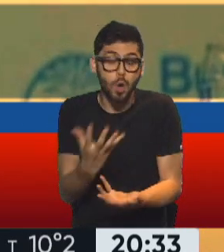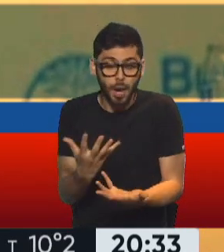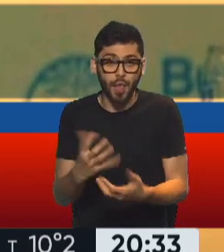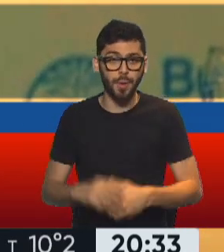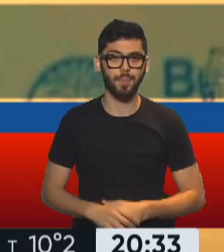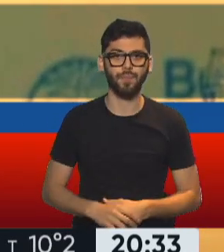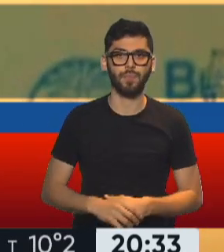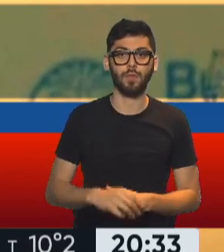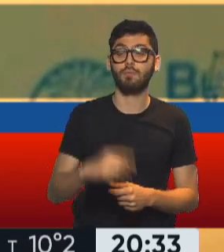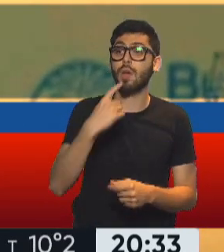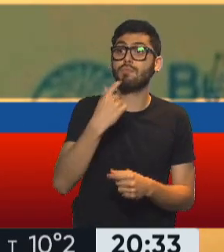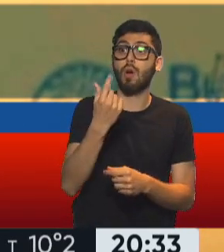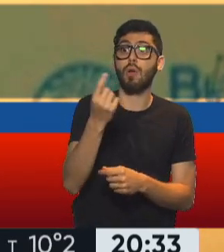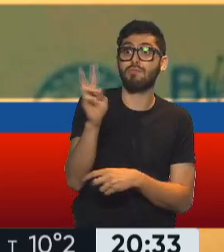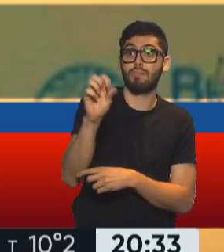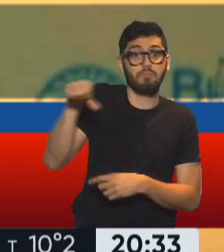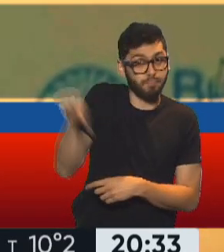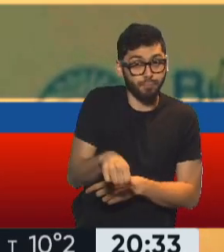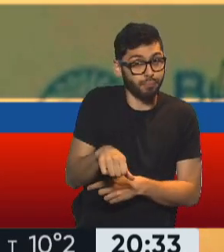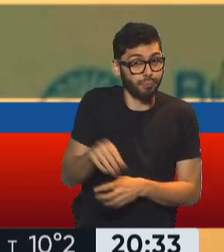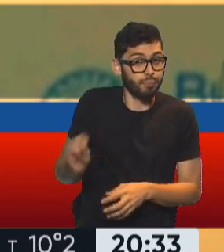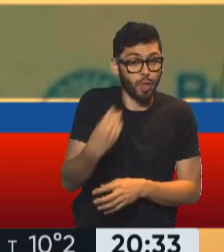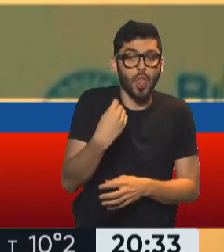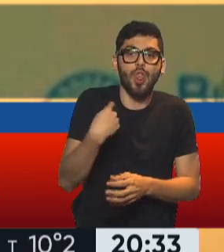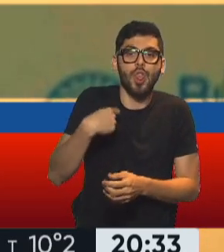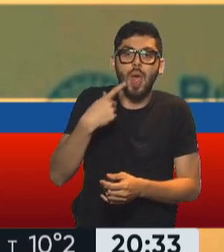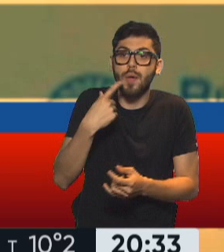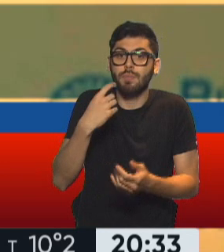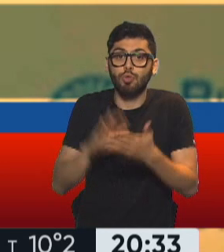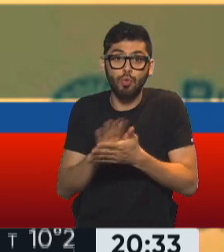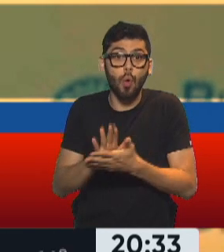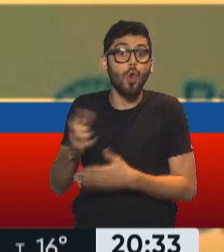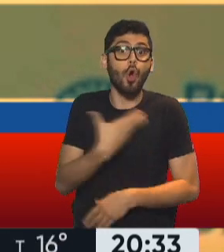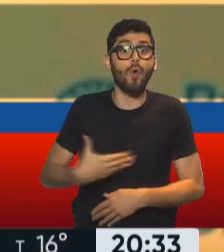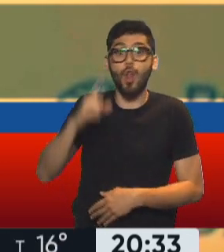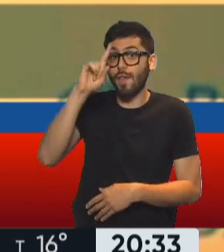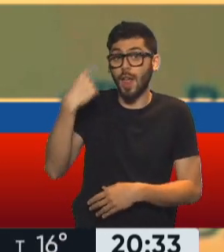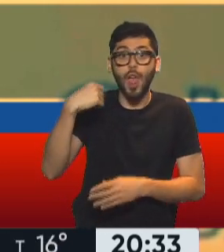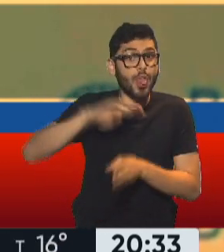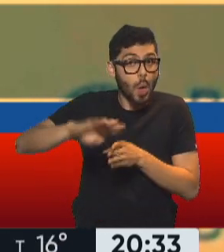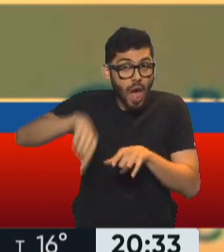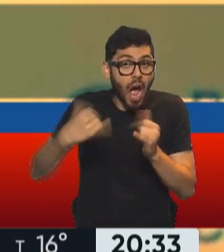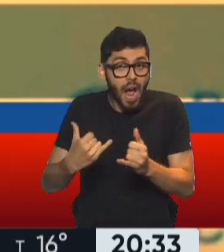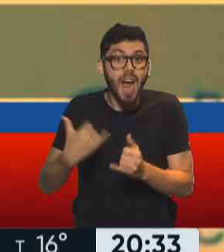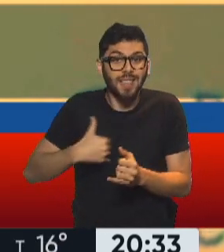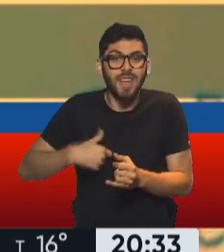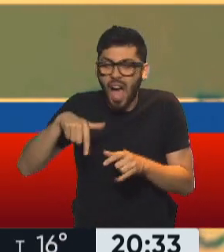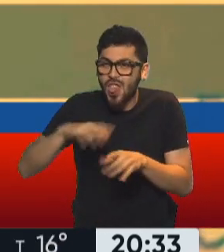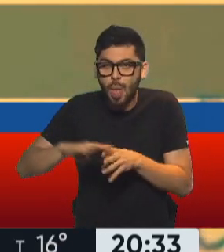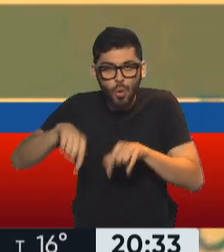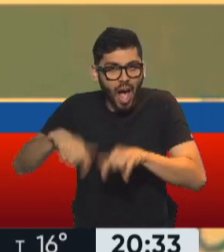de alguna manera hay que financiarlo. Y hoy hay endeudamiento también en el gobierno de Fernández. Hay endeudamiento hoy, la Argentina se está endeudando.